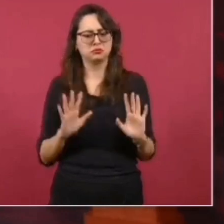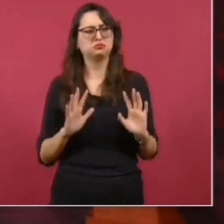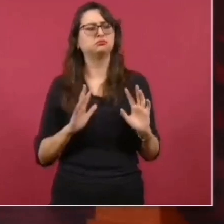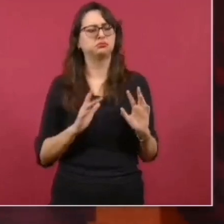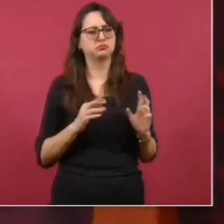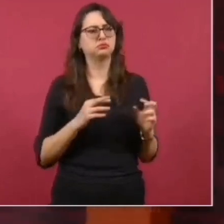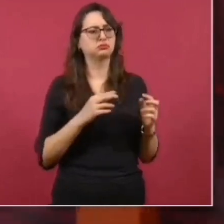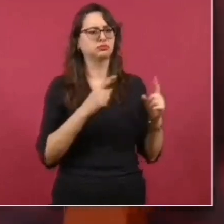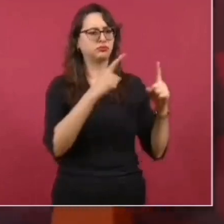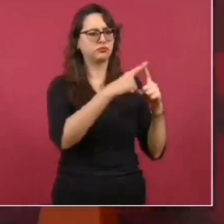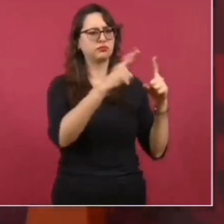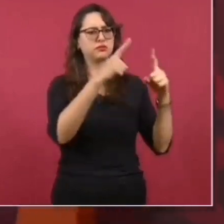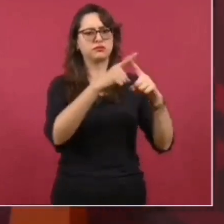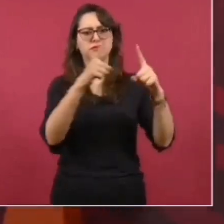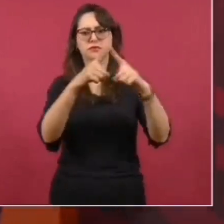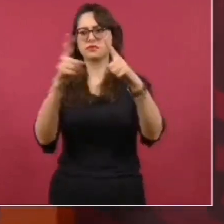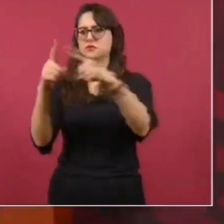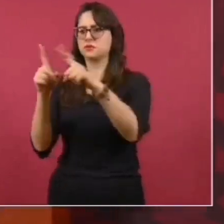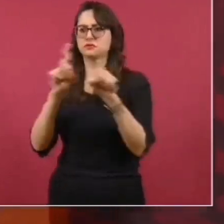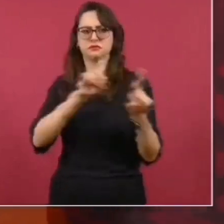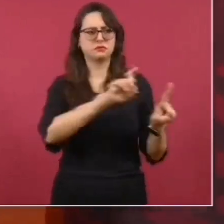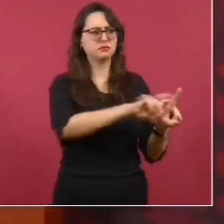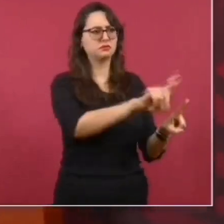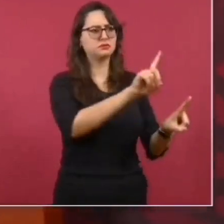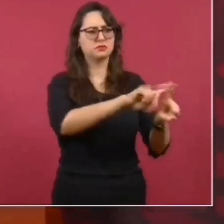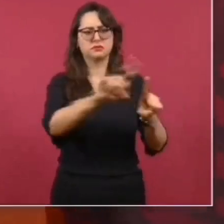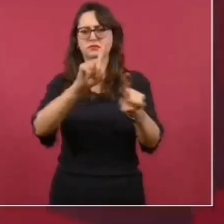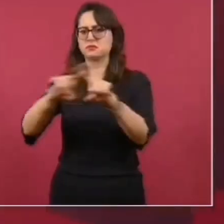Porque independientemente de las creencias religiosas,